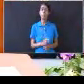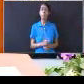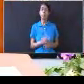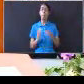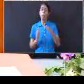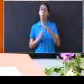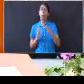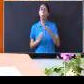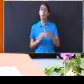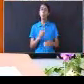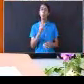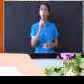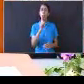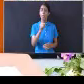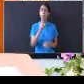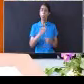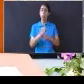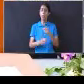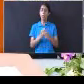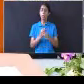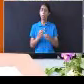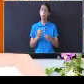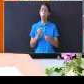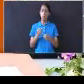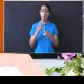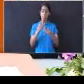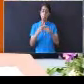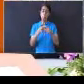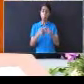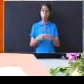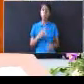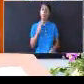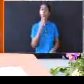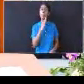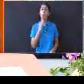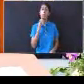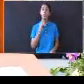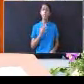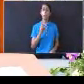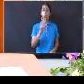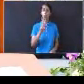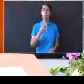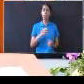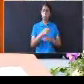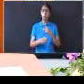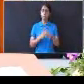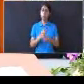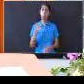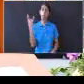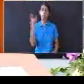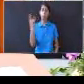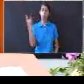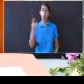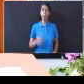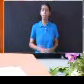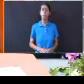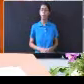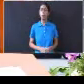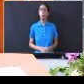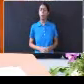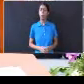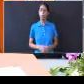básicos en uno y medio, creo yo. El bachillerato en dos años. Usted está en la universidad. Lo que iba a hacer en cinco.